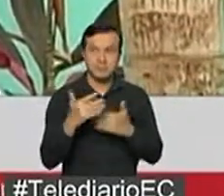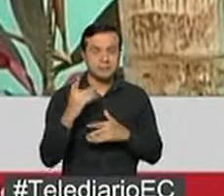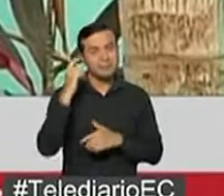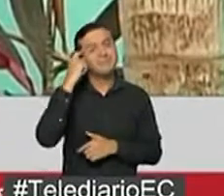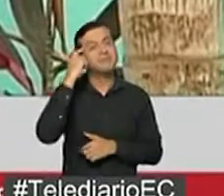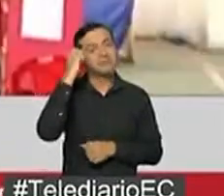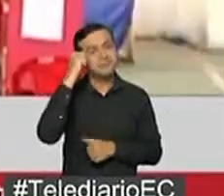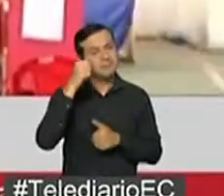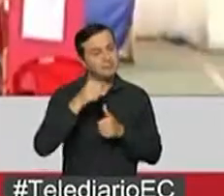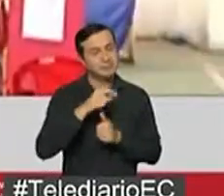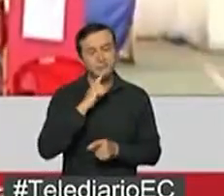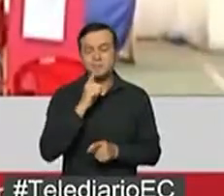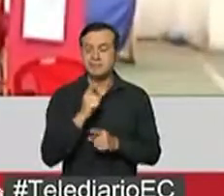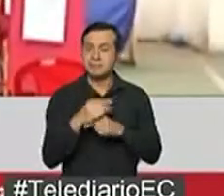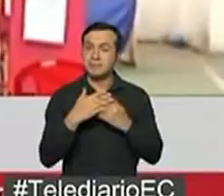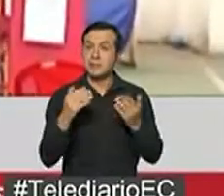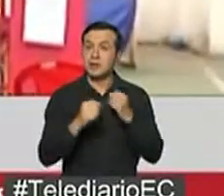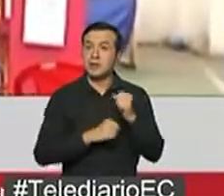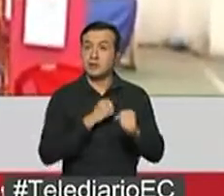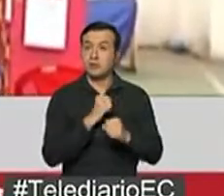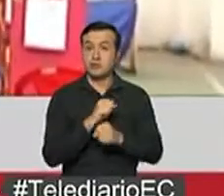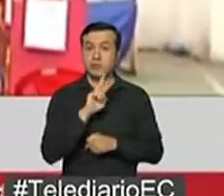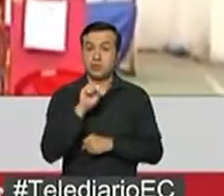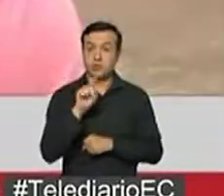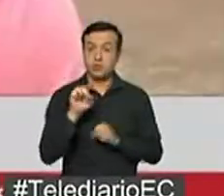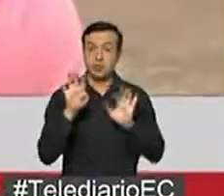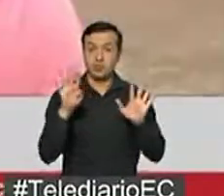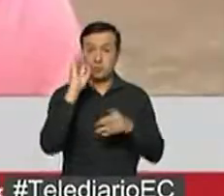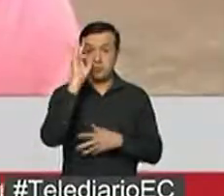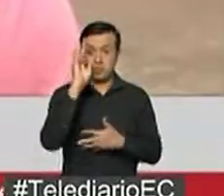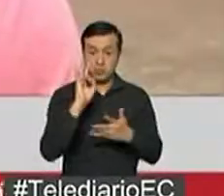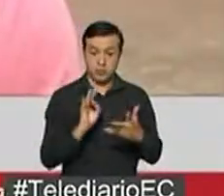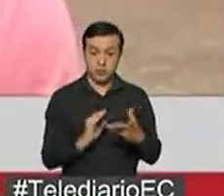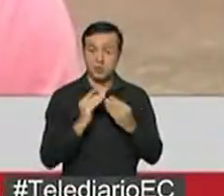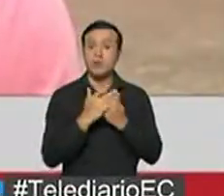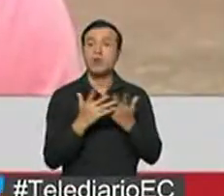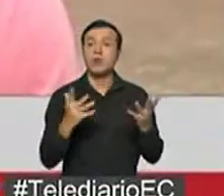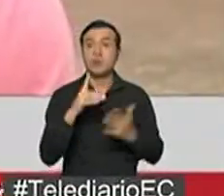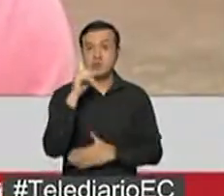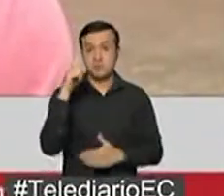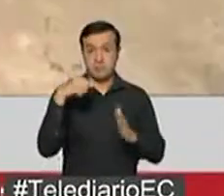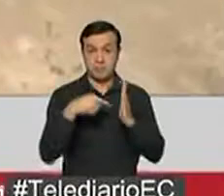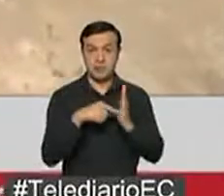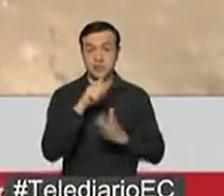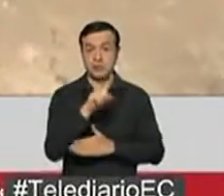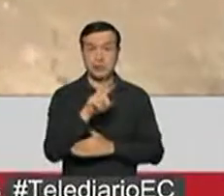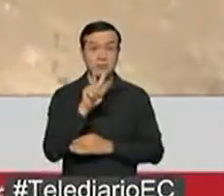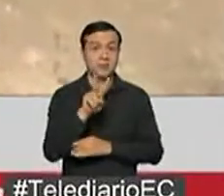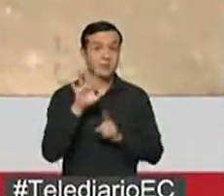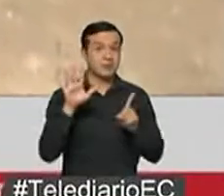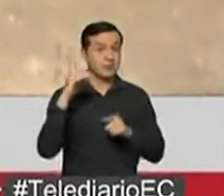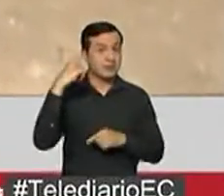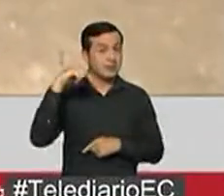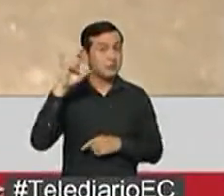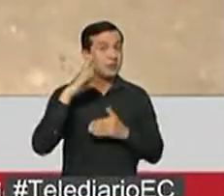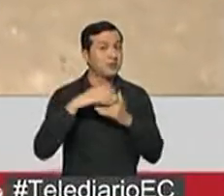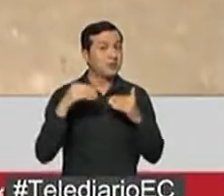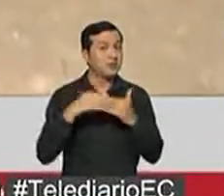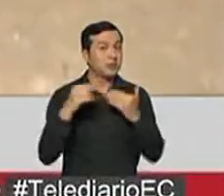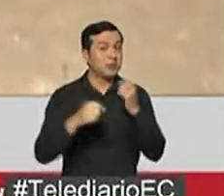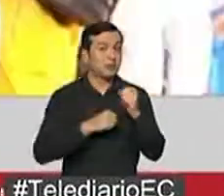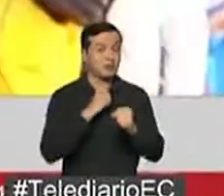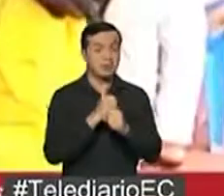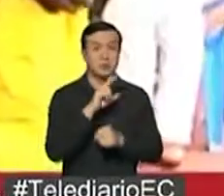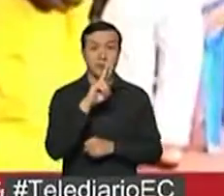memorable por supuesto en 2019 el presupuesto de esta cartera de estado fue de mil 126 millones de dólares en 2020